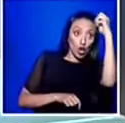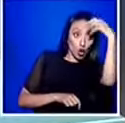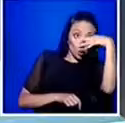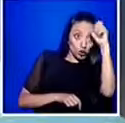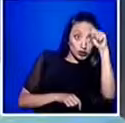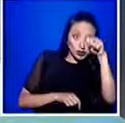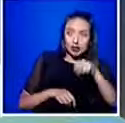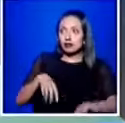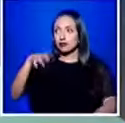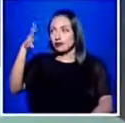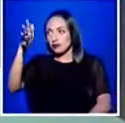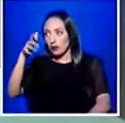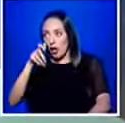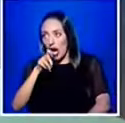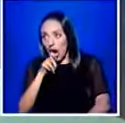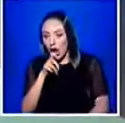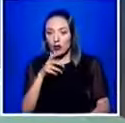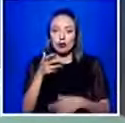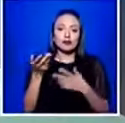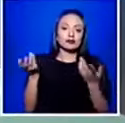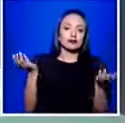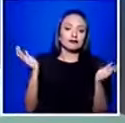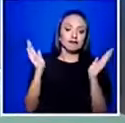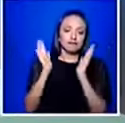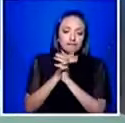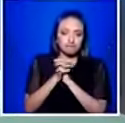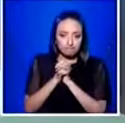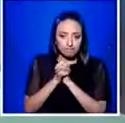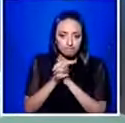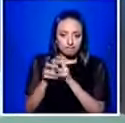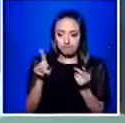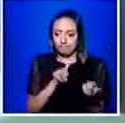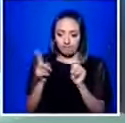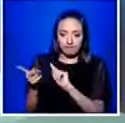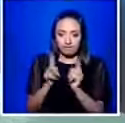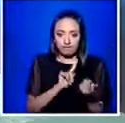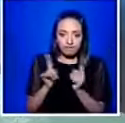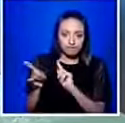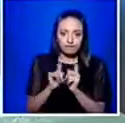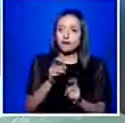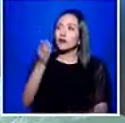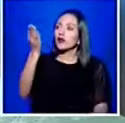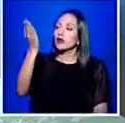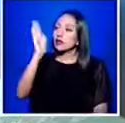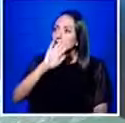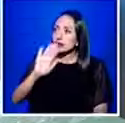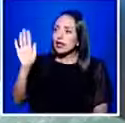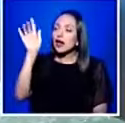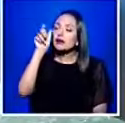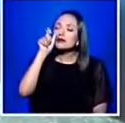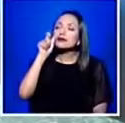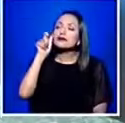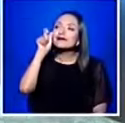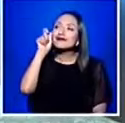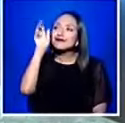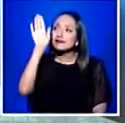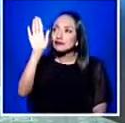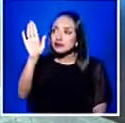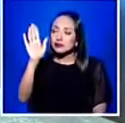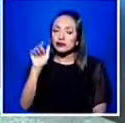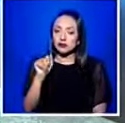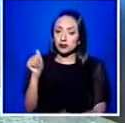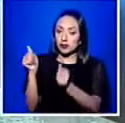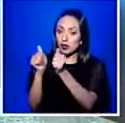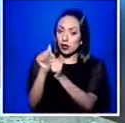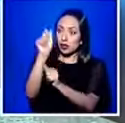no disponen de líquido vital. Parece que estos servicios jugaran al gato y al ratón. Andreita Marín ya está lista para informarnos y estás